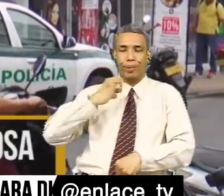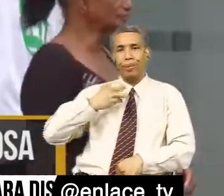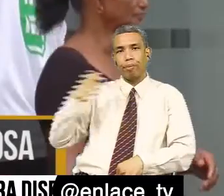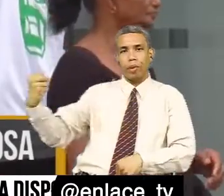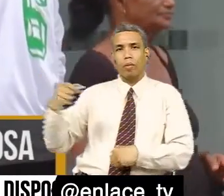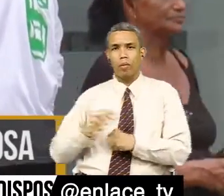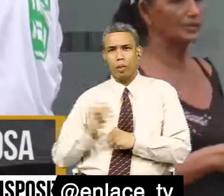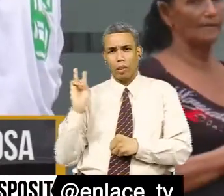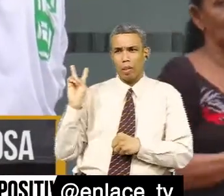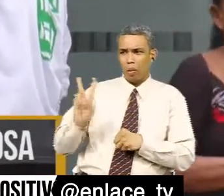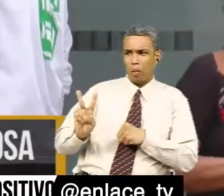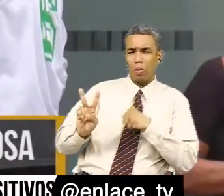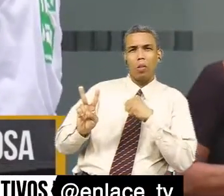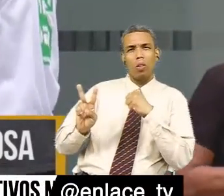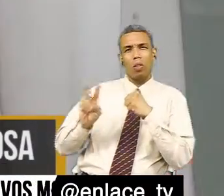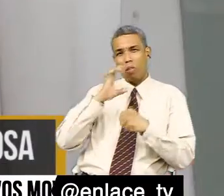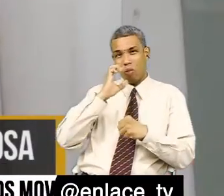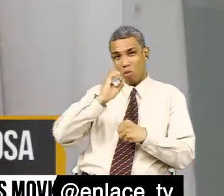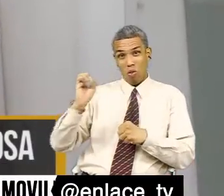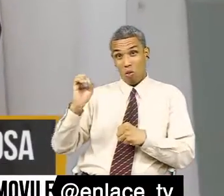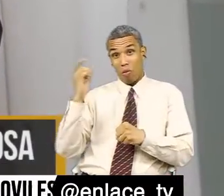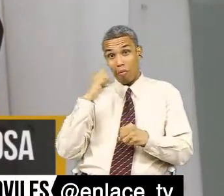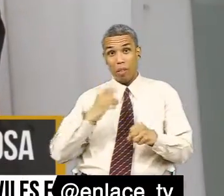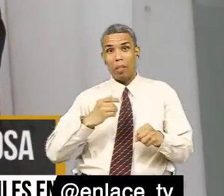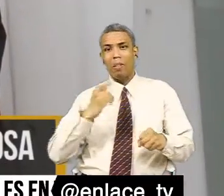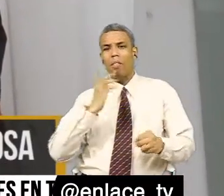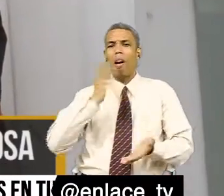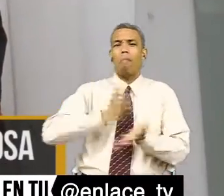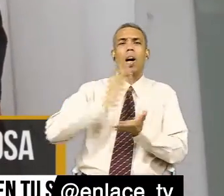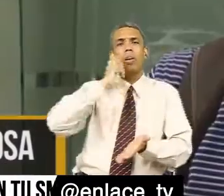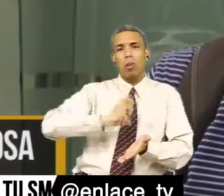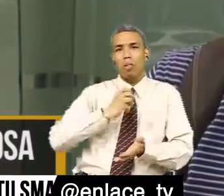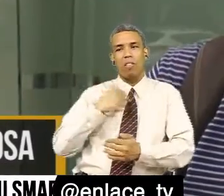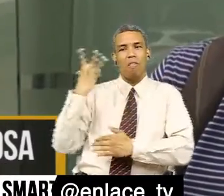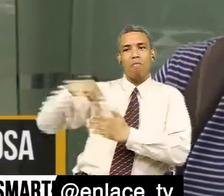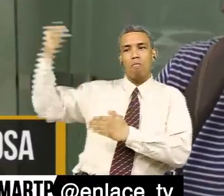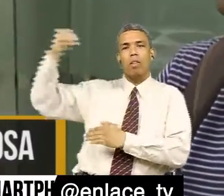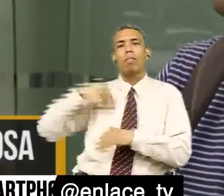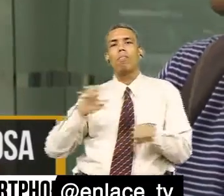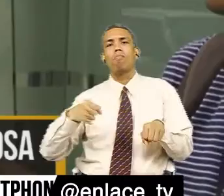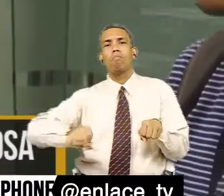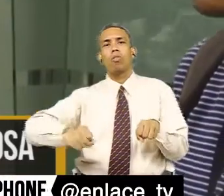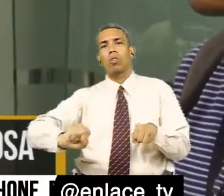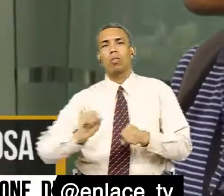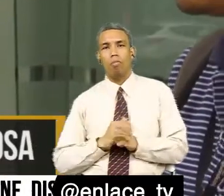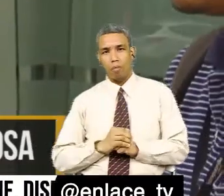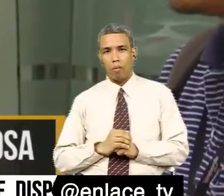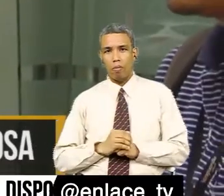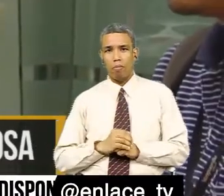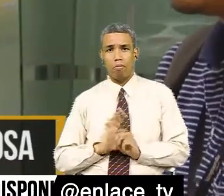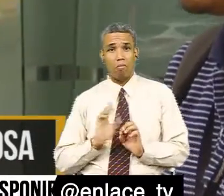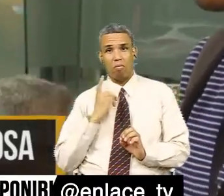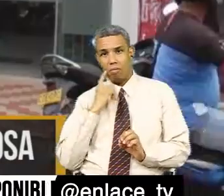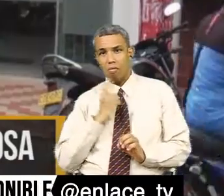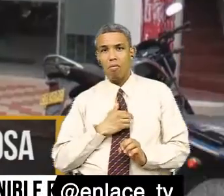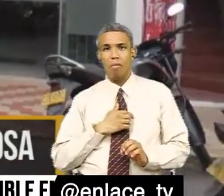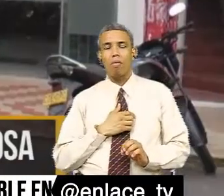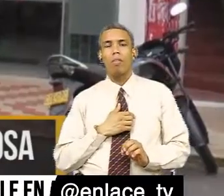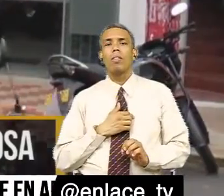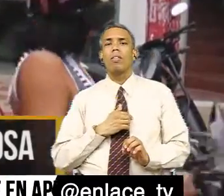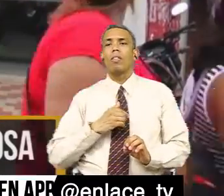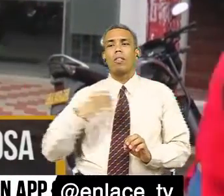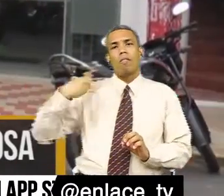se retiraron de la entidad bancaria en una motocicleta de alto cilindraje. Nada, no, se fueron, hicieron el hurto en moto.